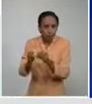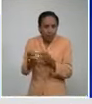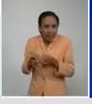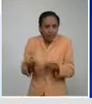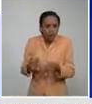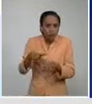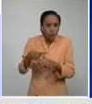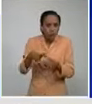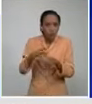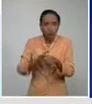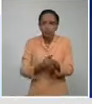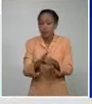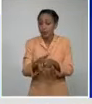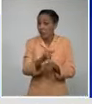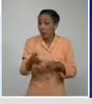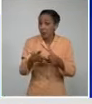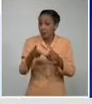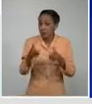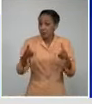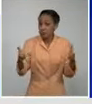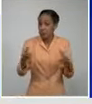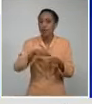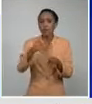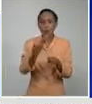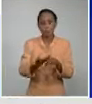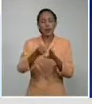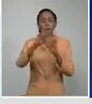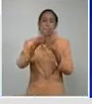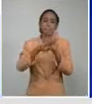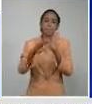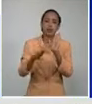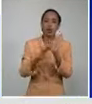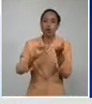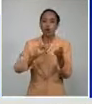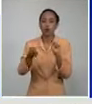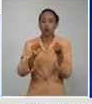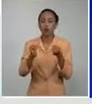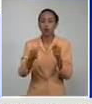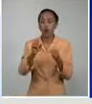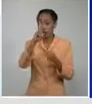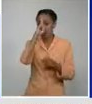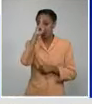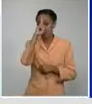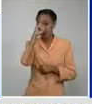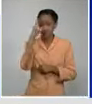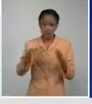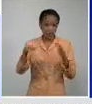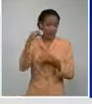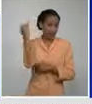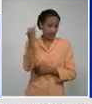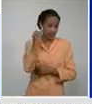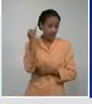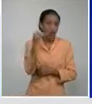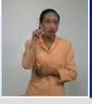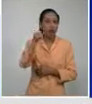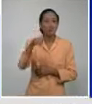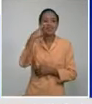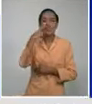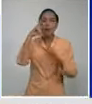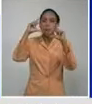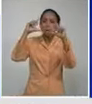país. Ya después, con las medidas de control sanitario internacional, pues realmente cae el número